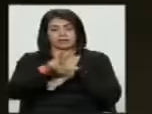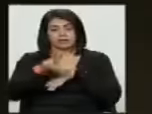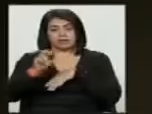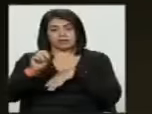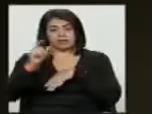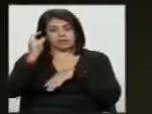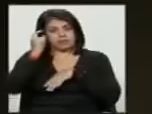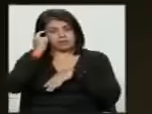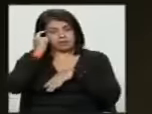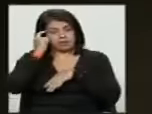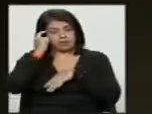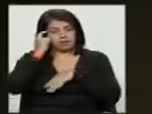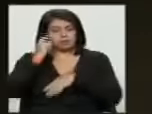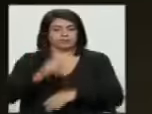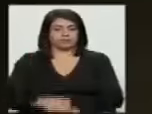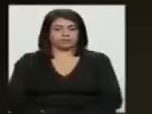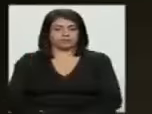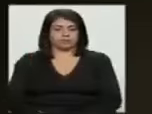de 30 días.